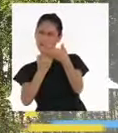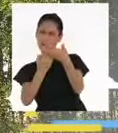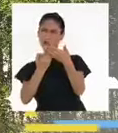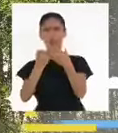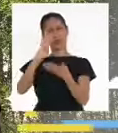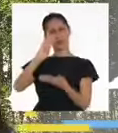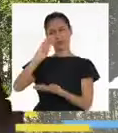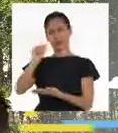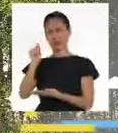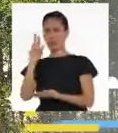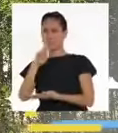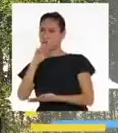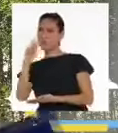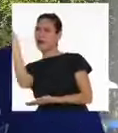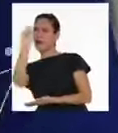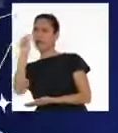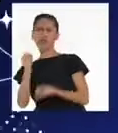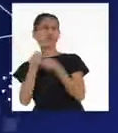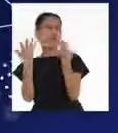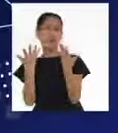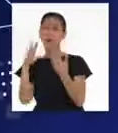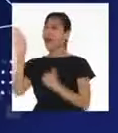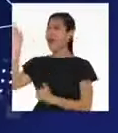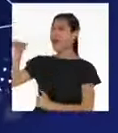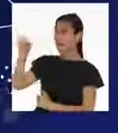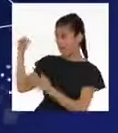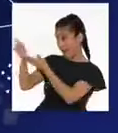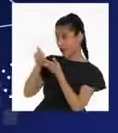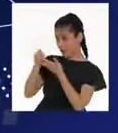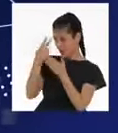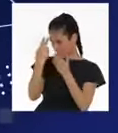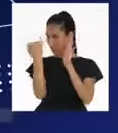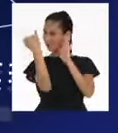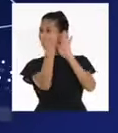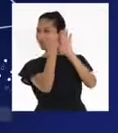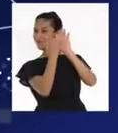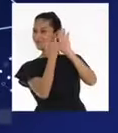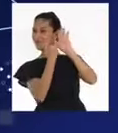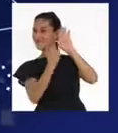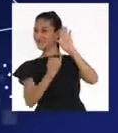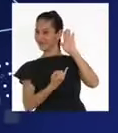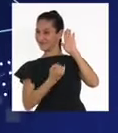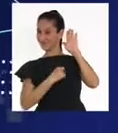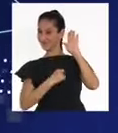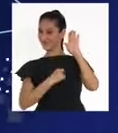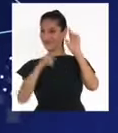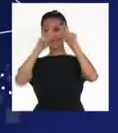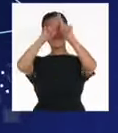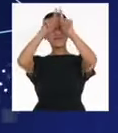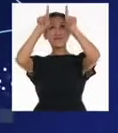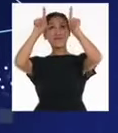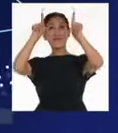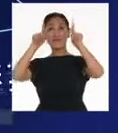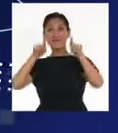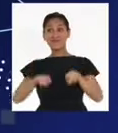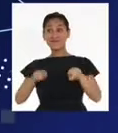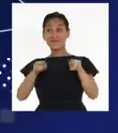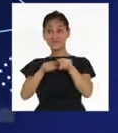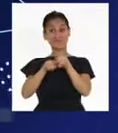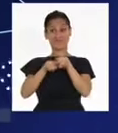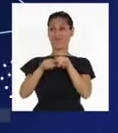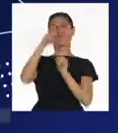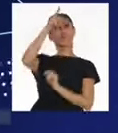Macabot, ¿me ayudas a elaborar uno? Esta es una cuadrícula. En la parte inferior se traza el